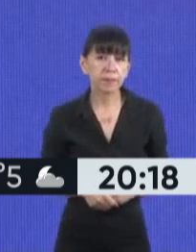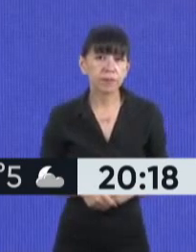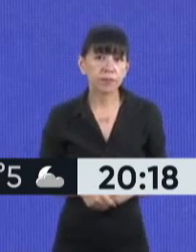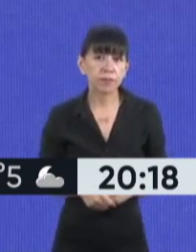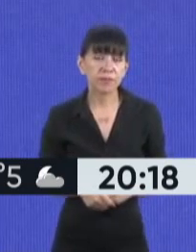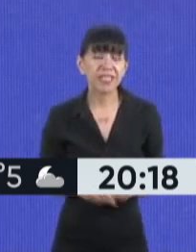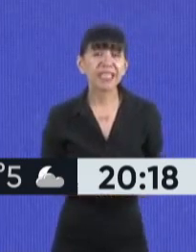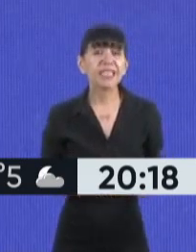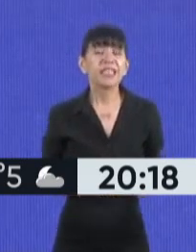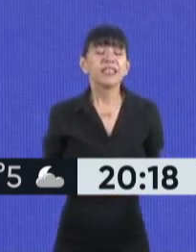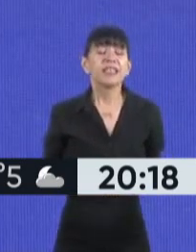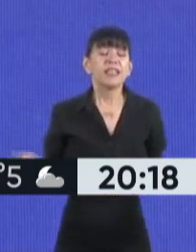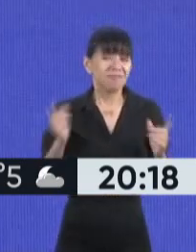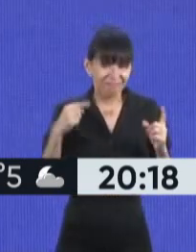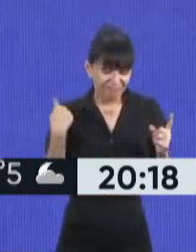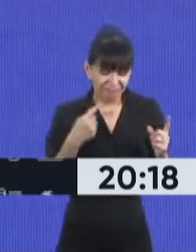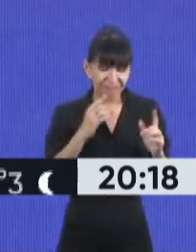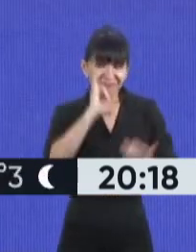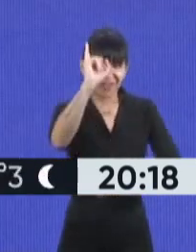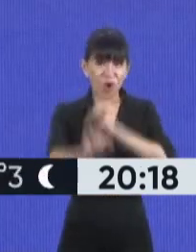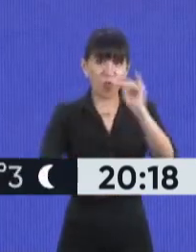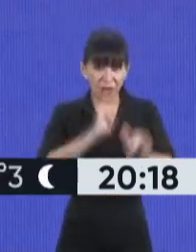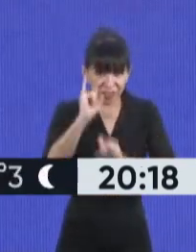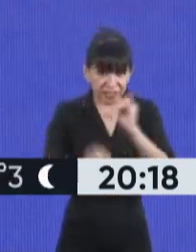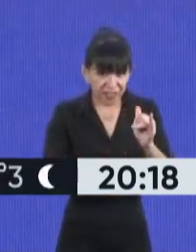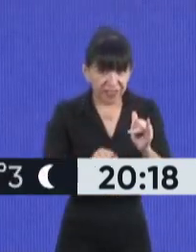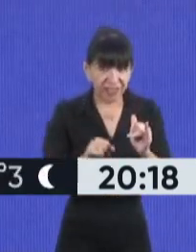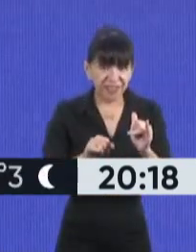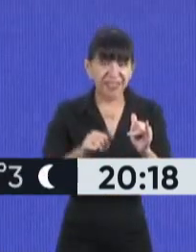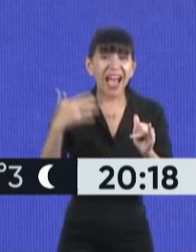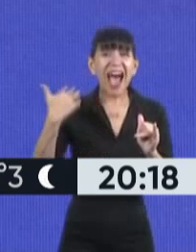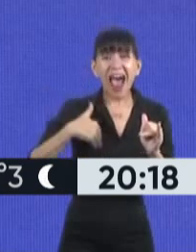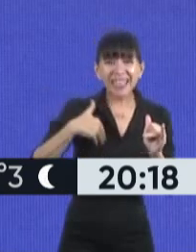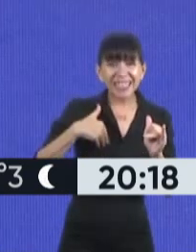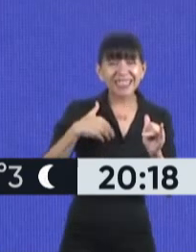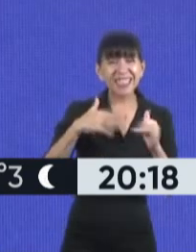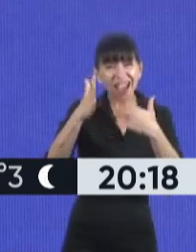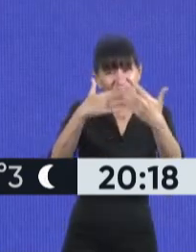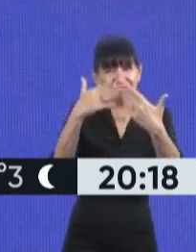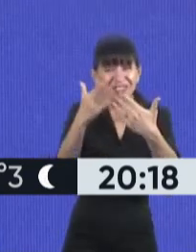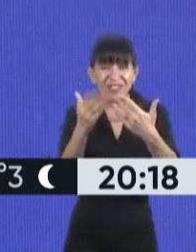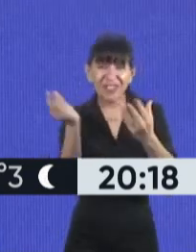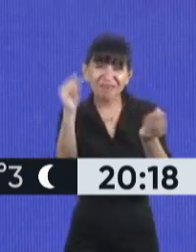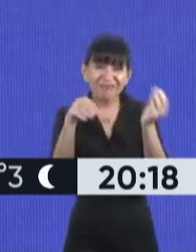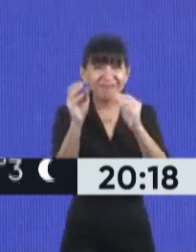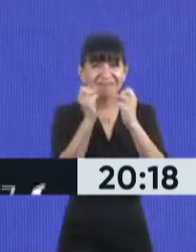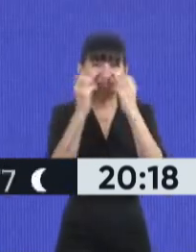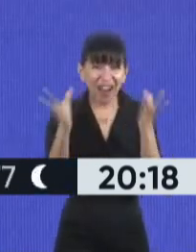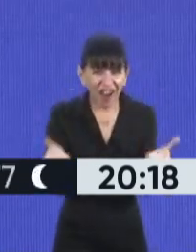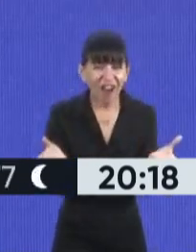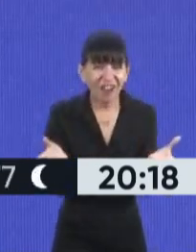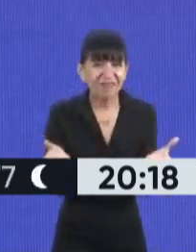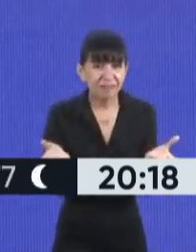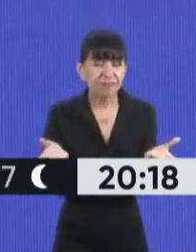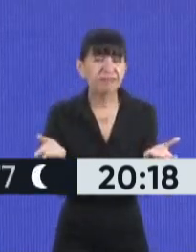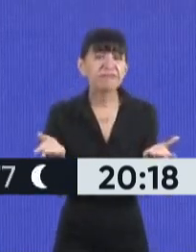todo esto que yo estoy diciendo, de que podemos construir esa Argentina. Alguno dirá, este tipo es un